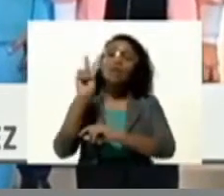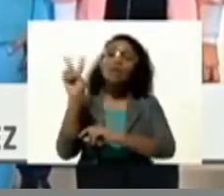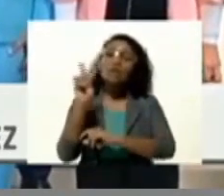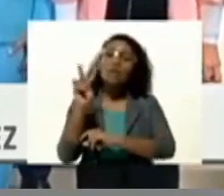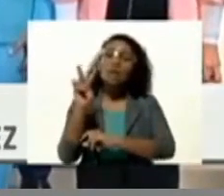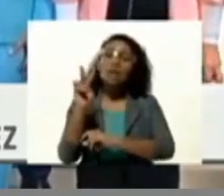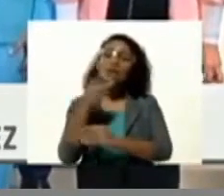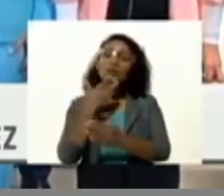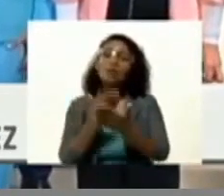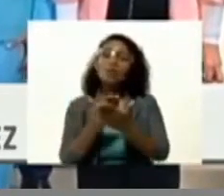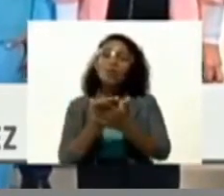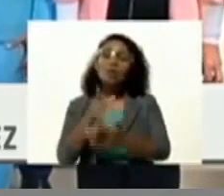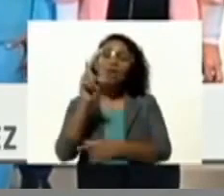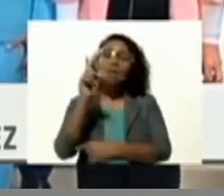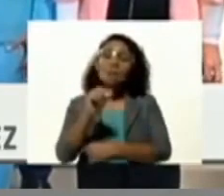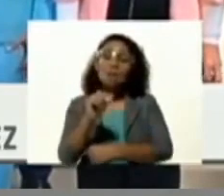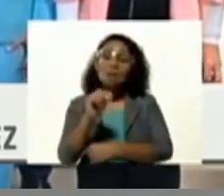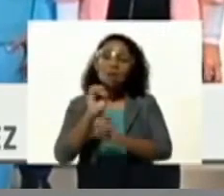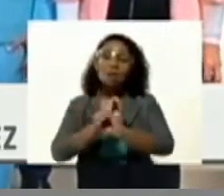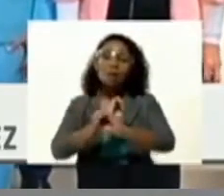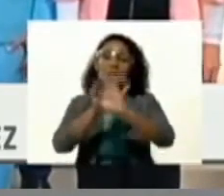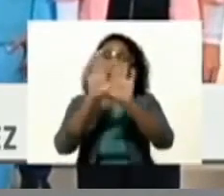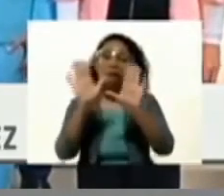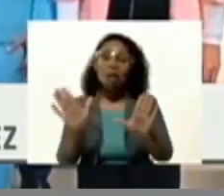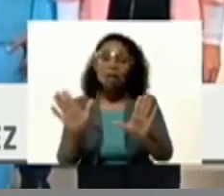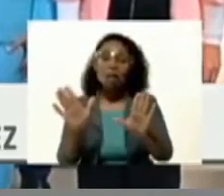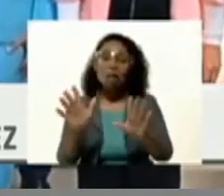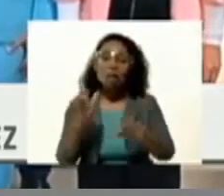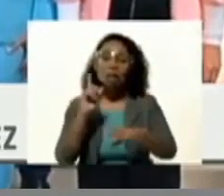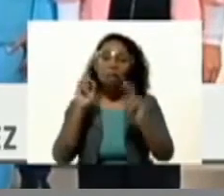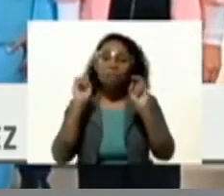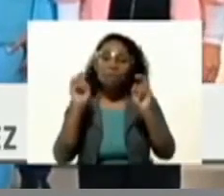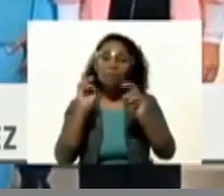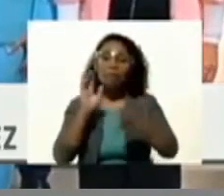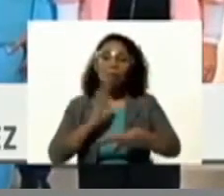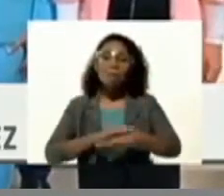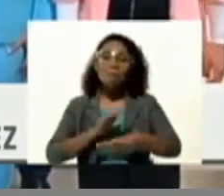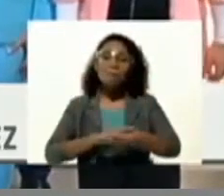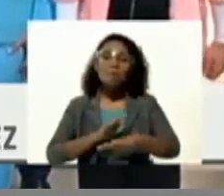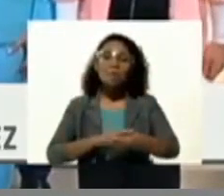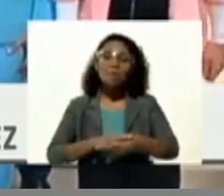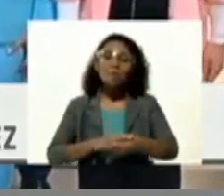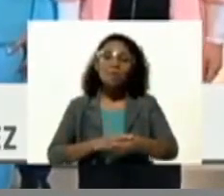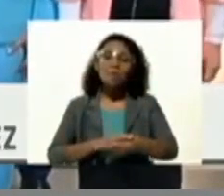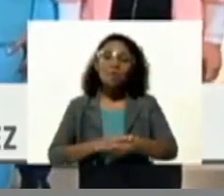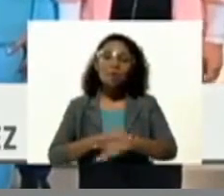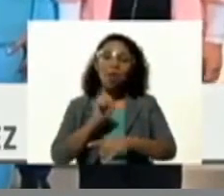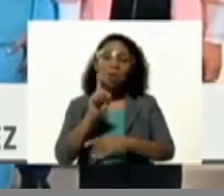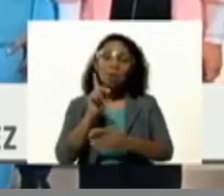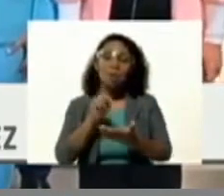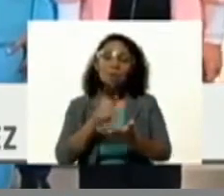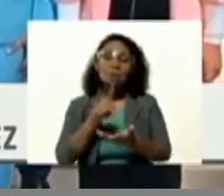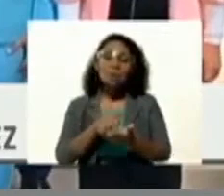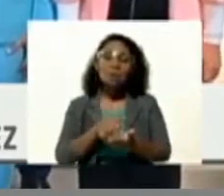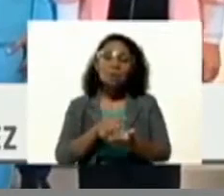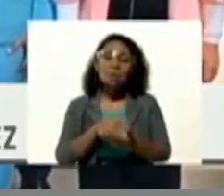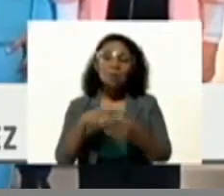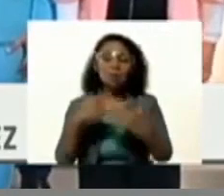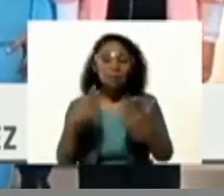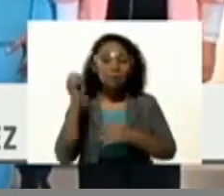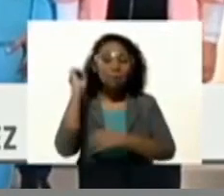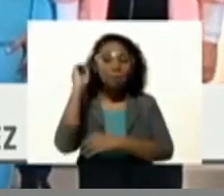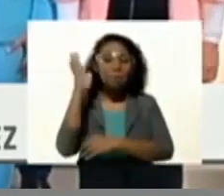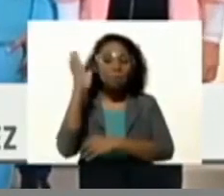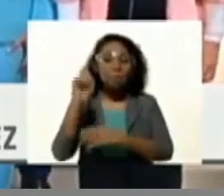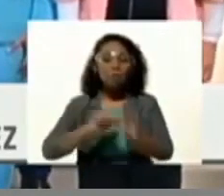solicitó también que se aclarara los hechos que se suscitaron en una intervención en la